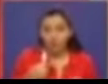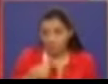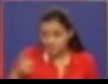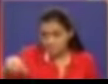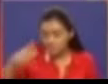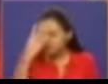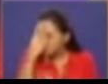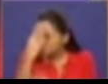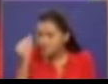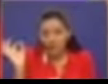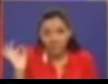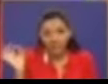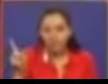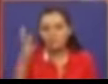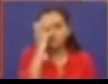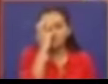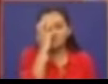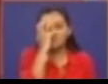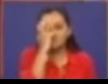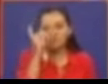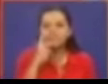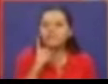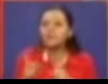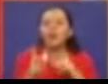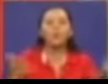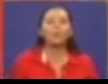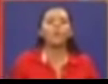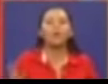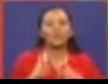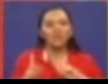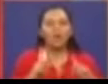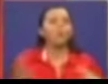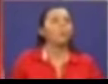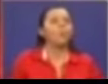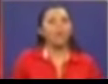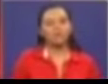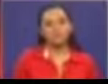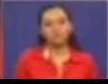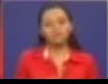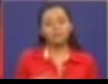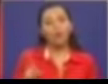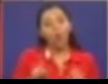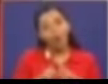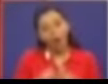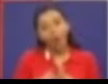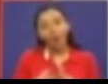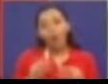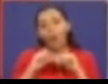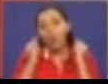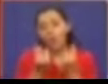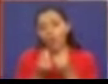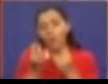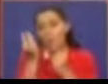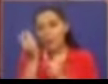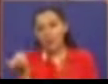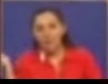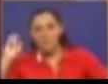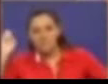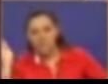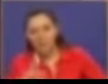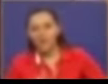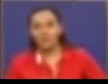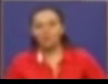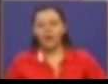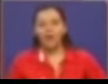caprichos, como ya este gobierno no se somete a los grupos de poder, como ya los tirapiedras, la CONAIE, no es que manda su